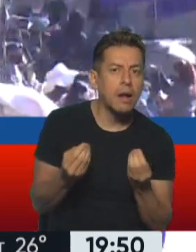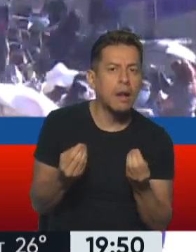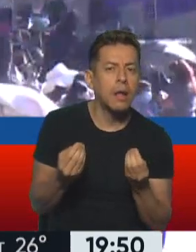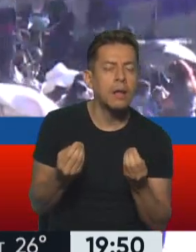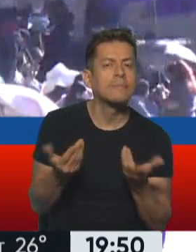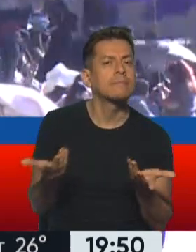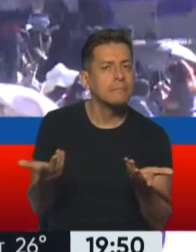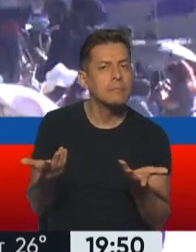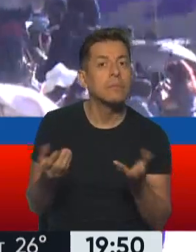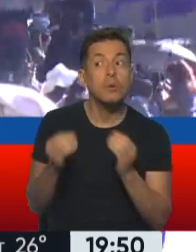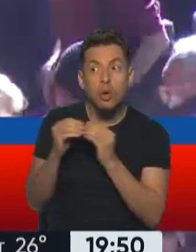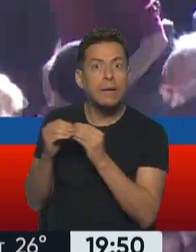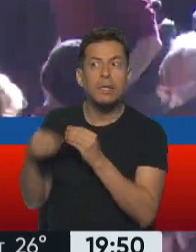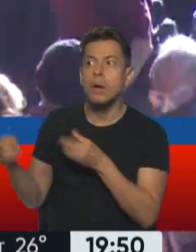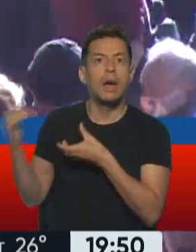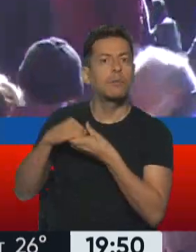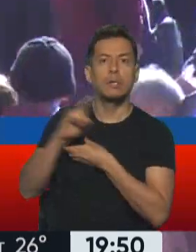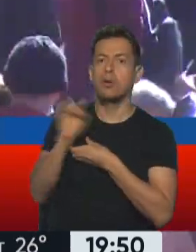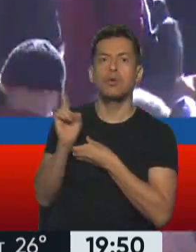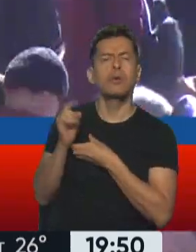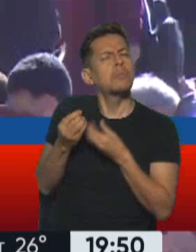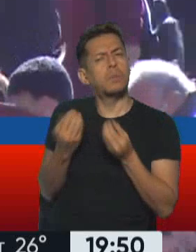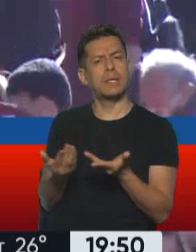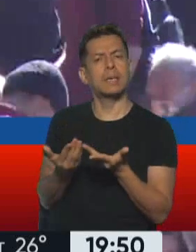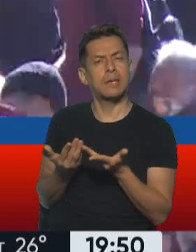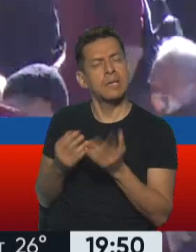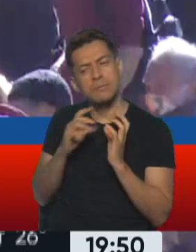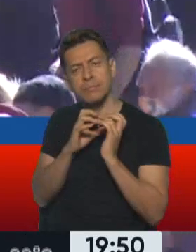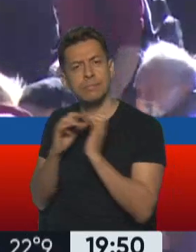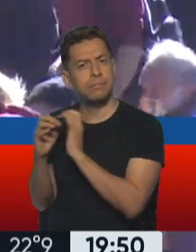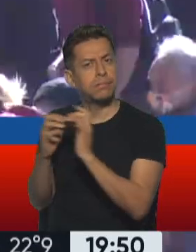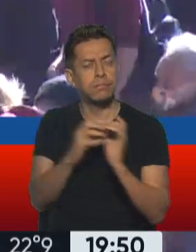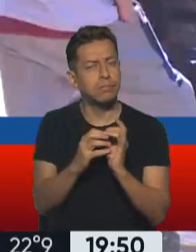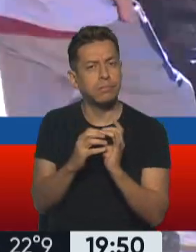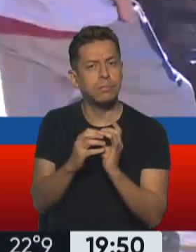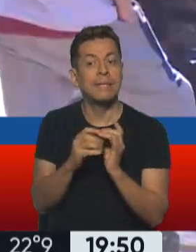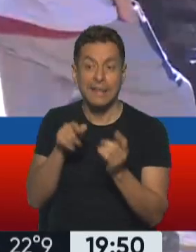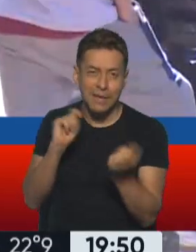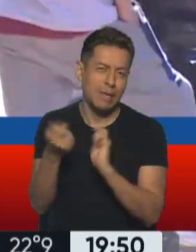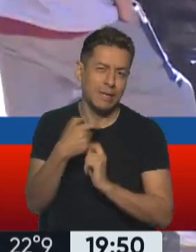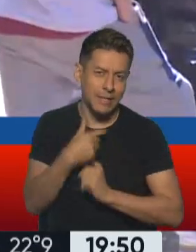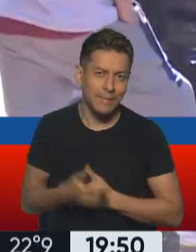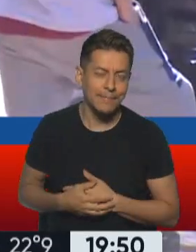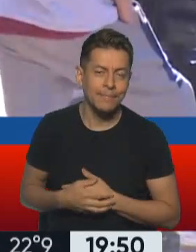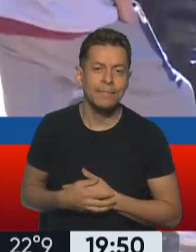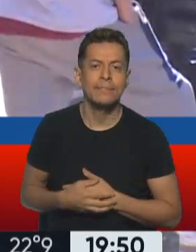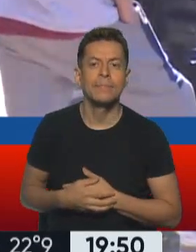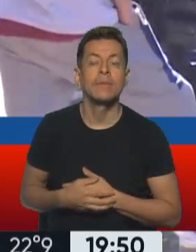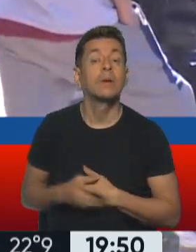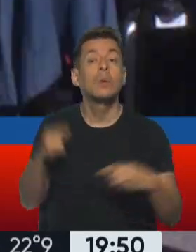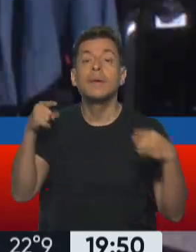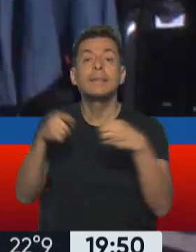habido muchos compañeros que no nos acompañaron en estas PASO para poder revertir ese resultado electoral. El